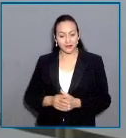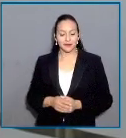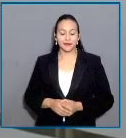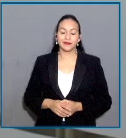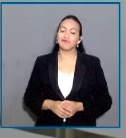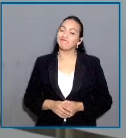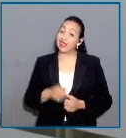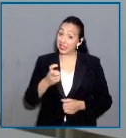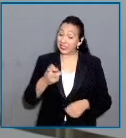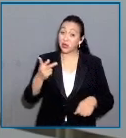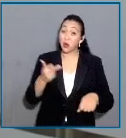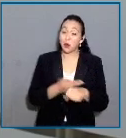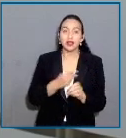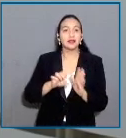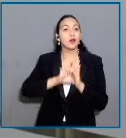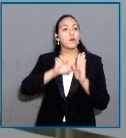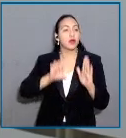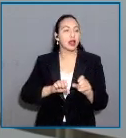centers disfrazados